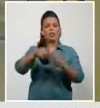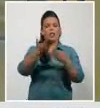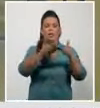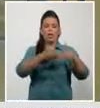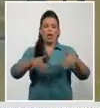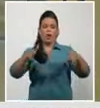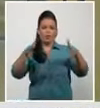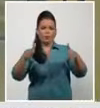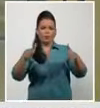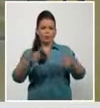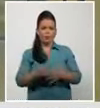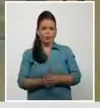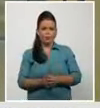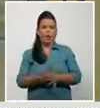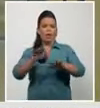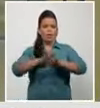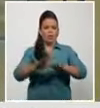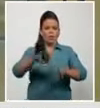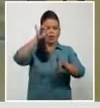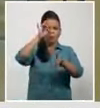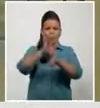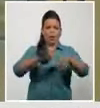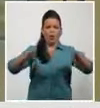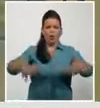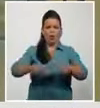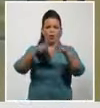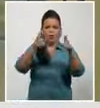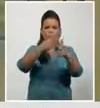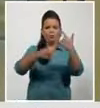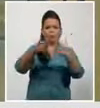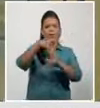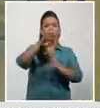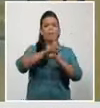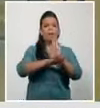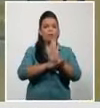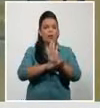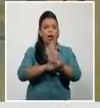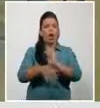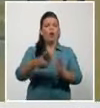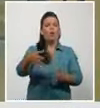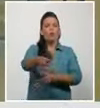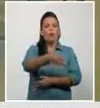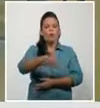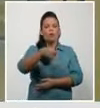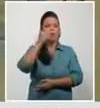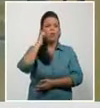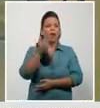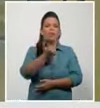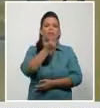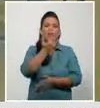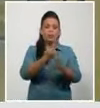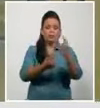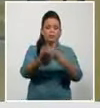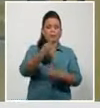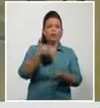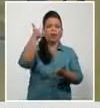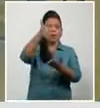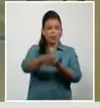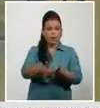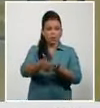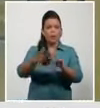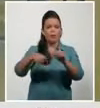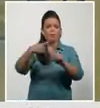país. Ya se aplican las principales medidas en los territorios más afectados, sobre todo en el municipio Guantánamo y Niceto Pérez, que están en fase